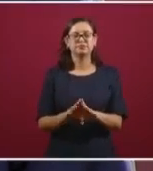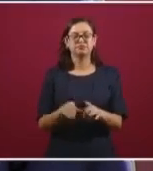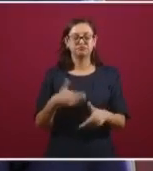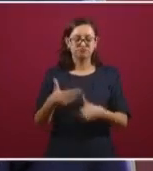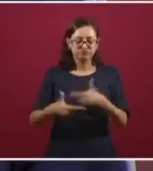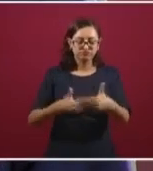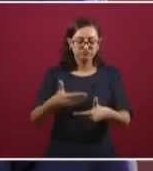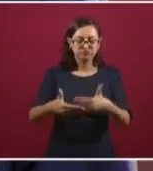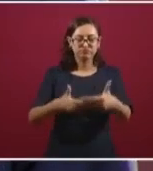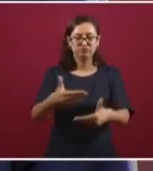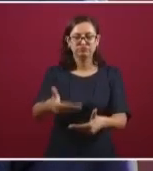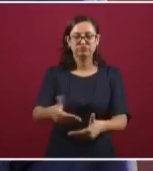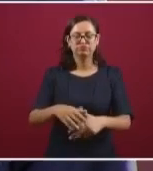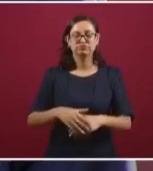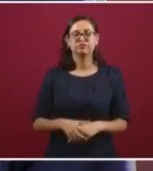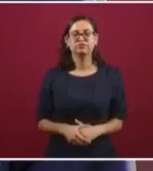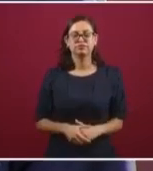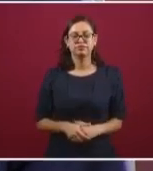se está